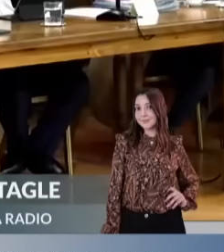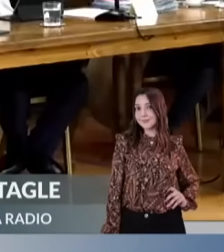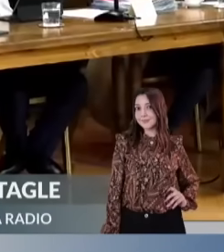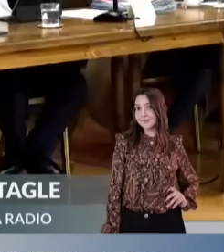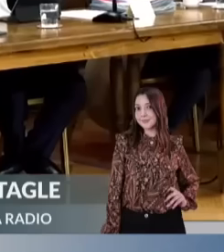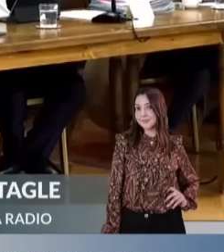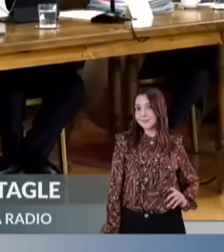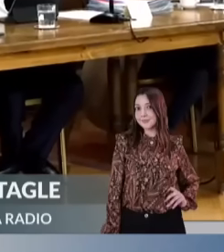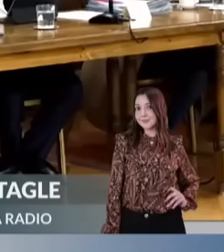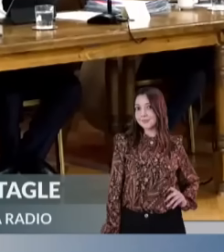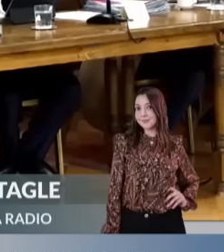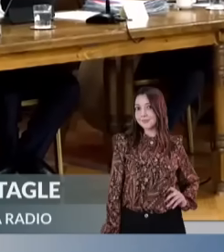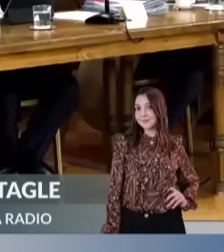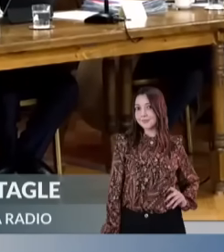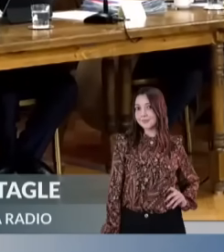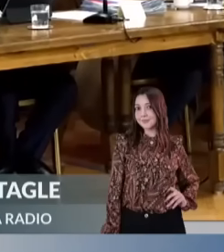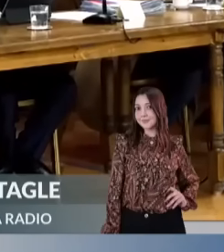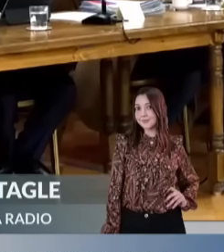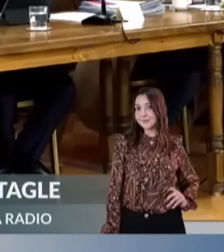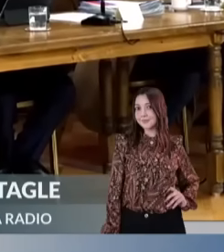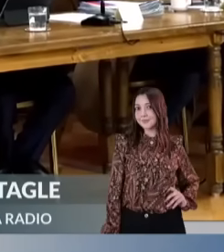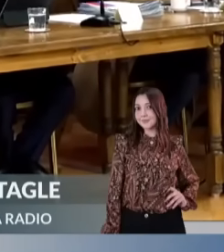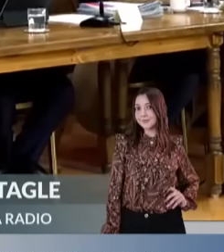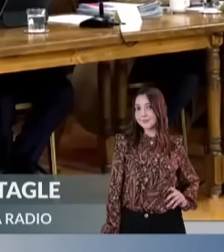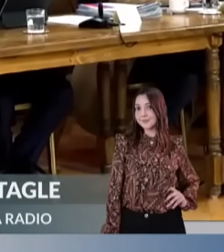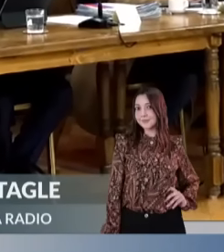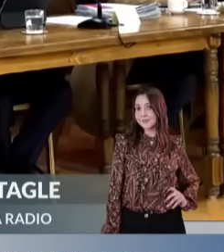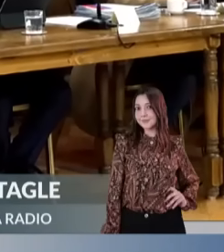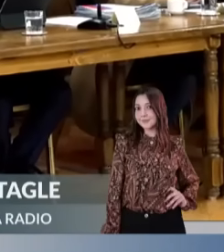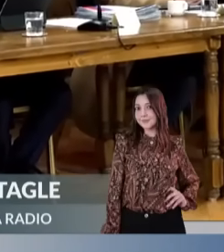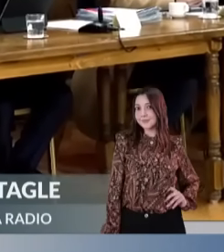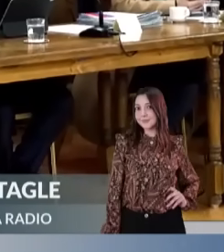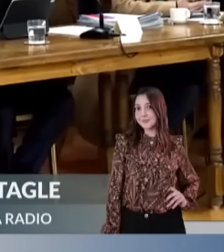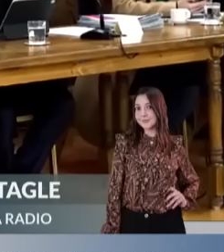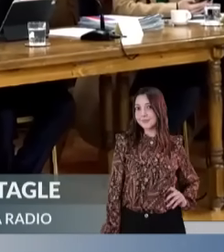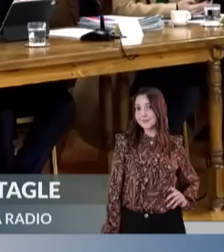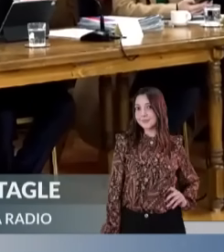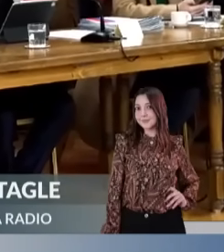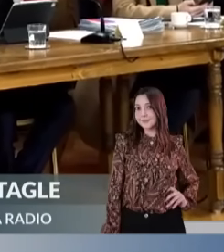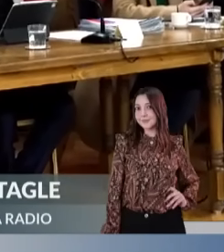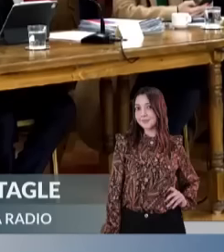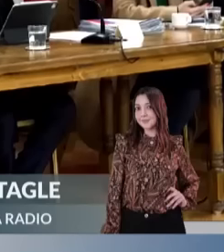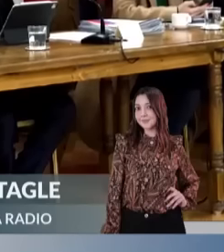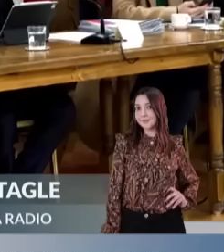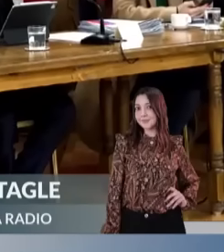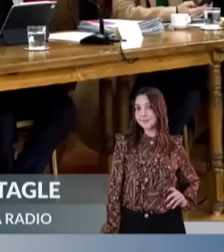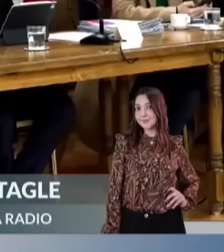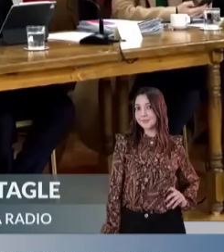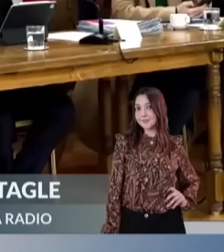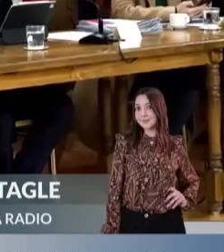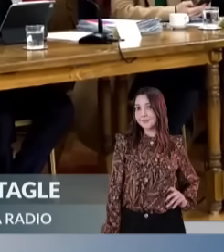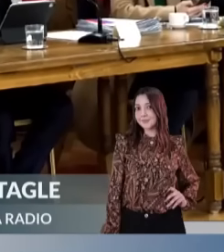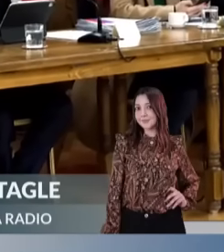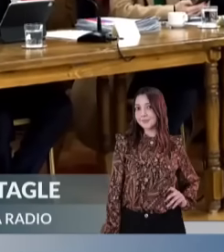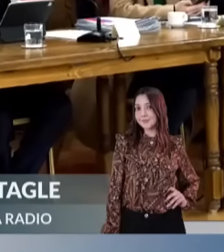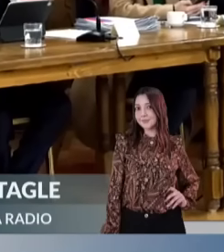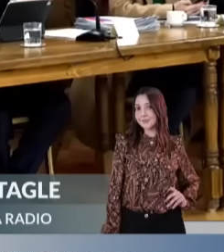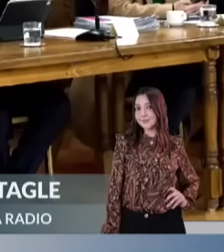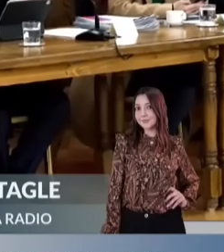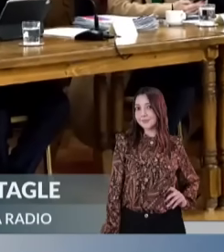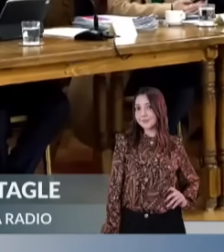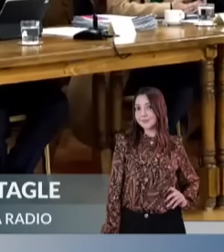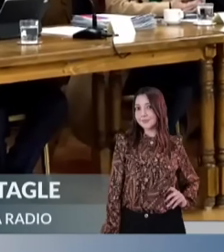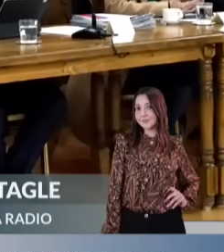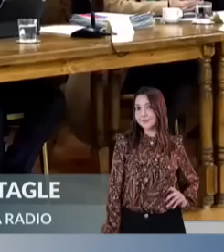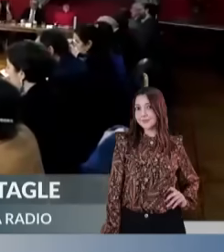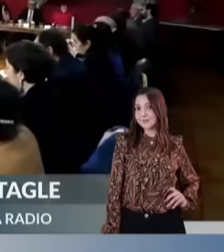una distracción para entender que hay un problema de capacitación y no de robo, porque si no vamos a estar mal. No nos distraigamos. Una cosa